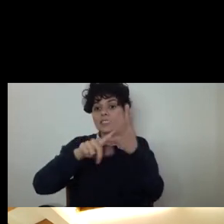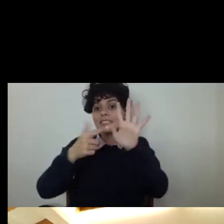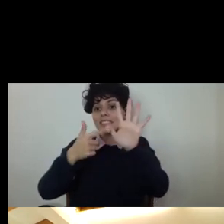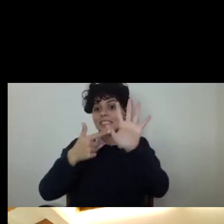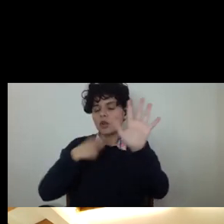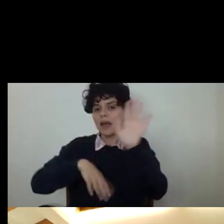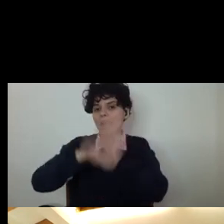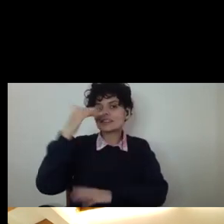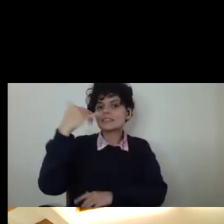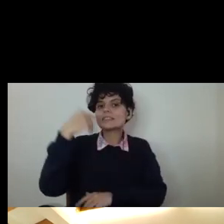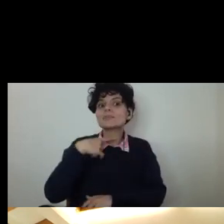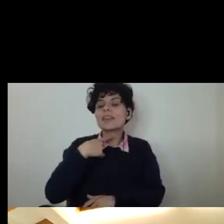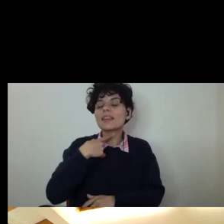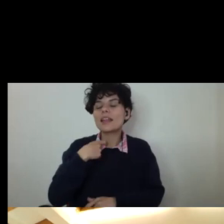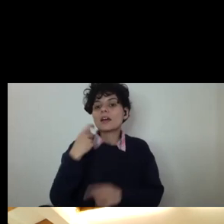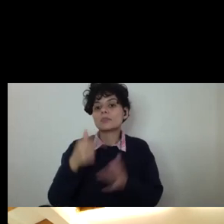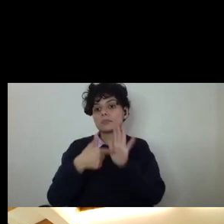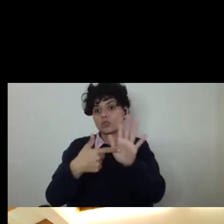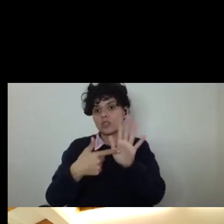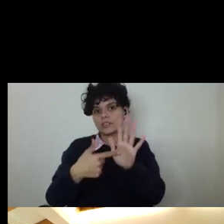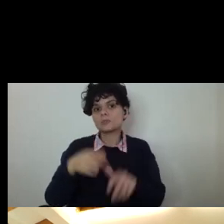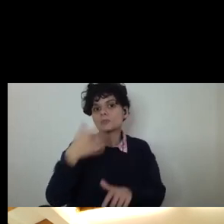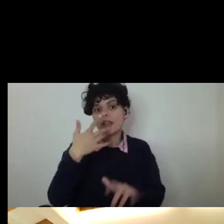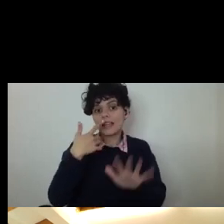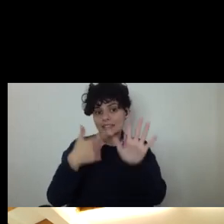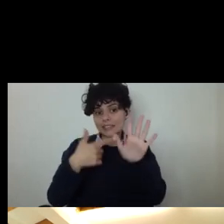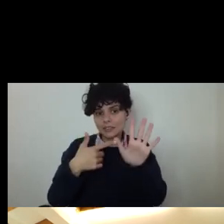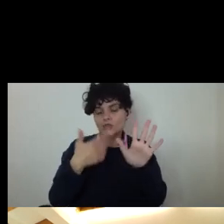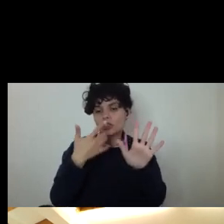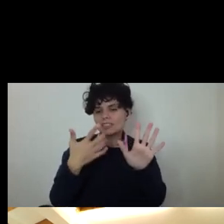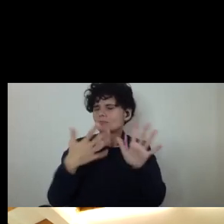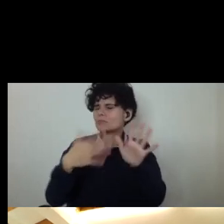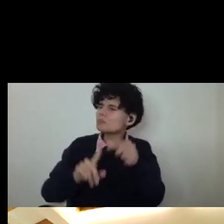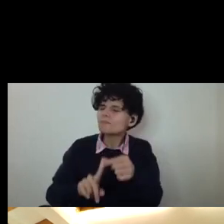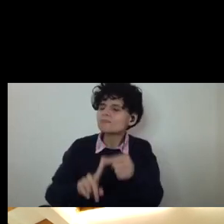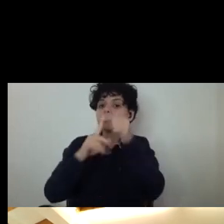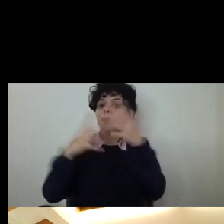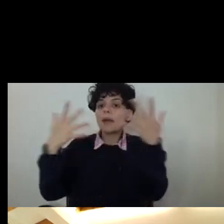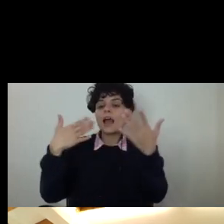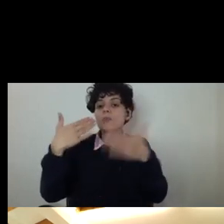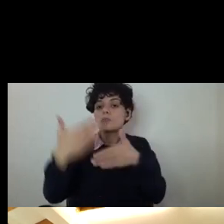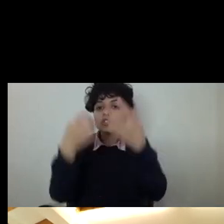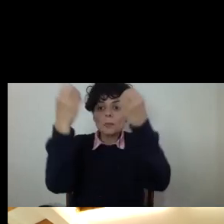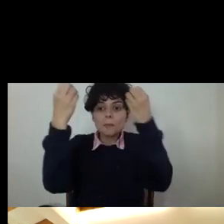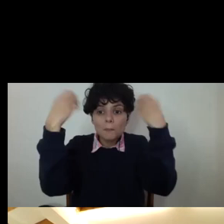con ustedes, son absolutamente centrales para procesos de memoria y aprendizaje.